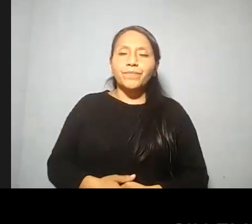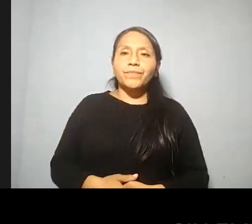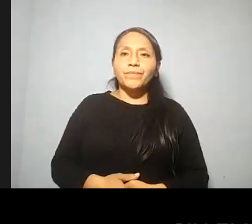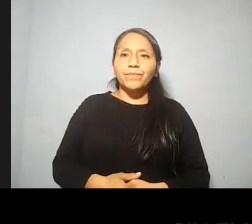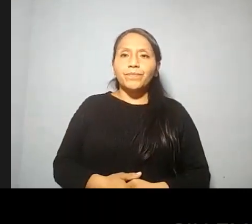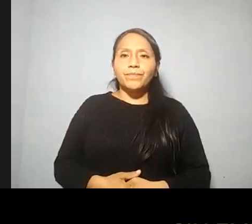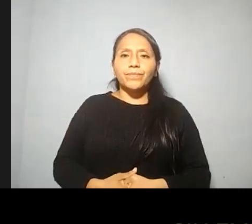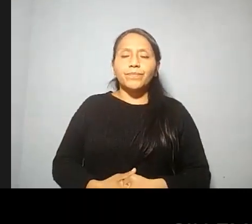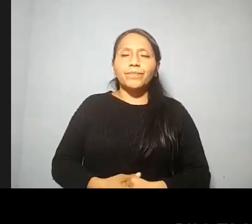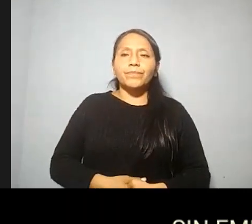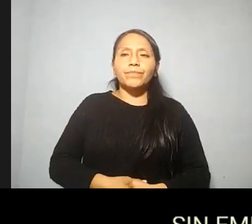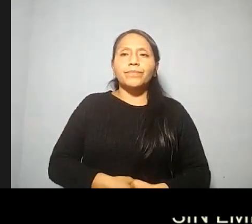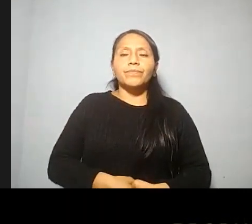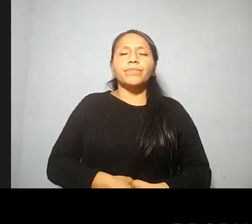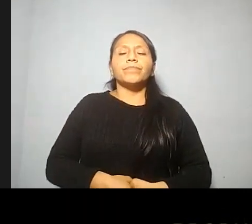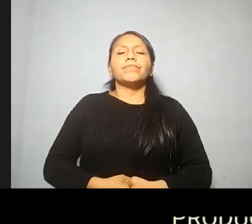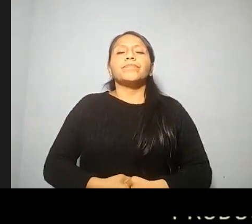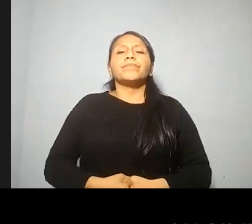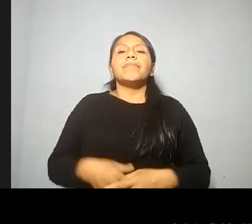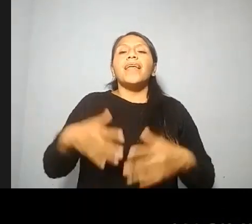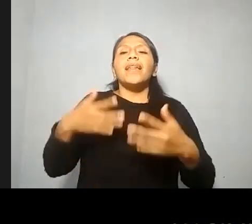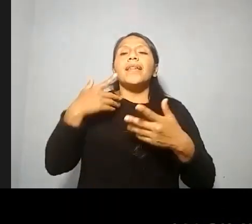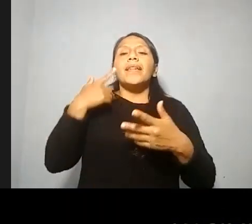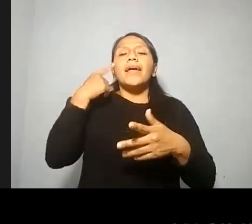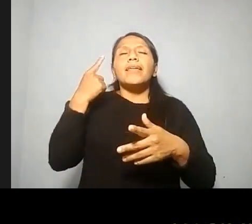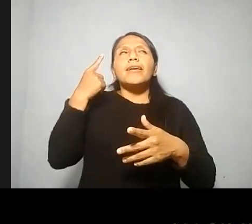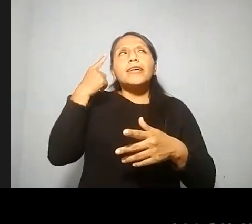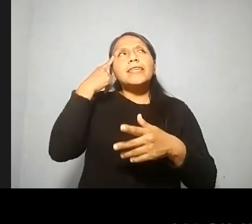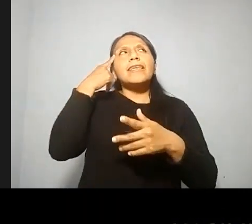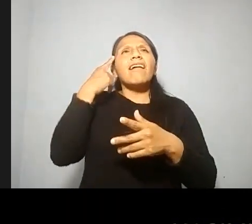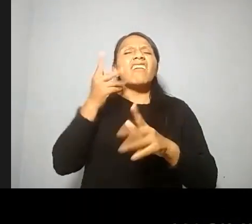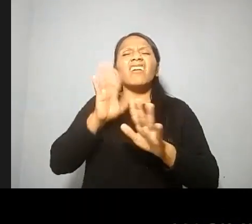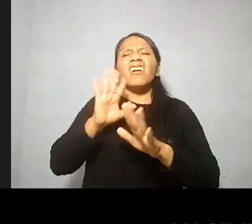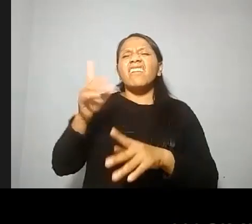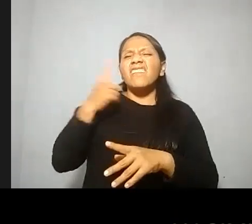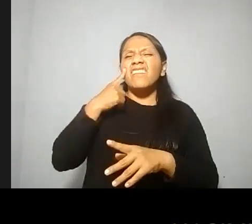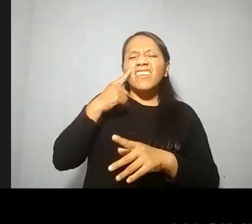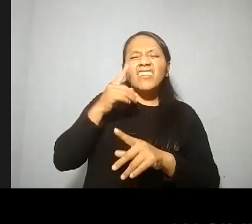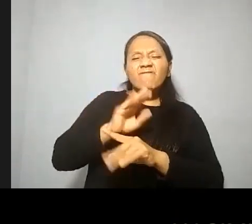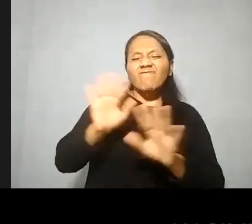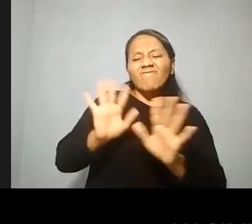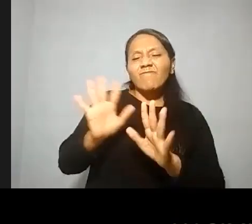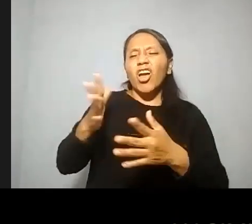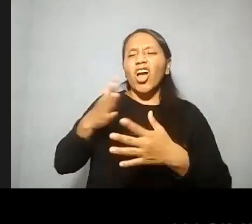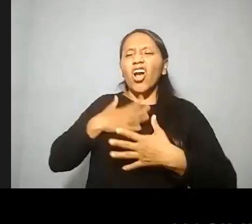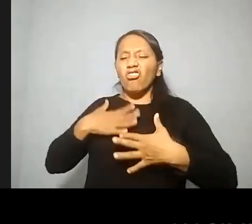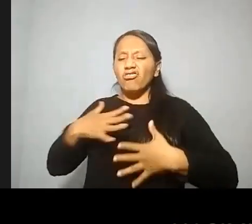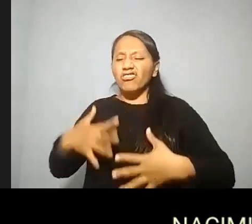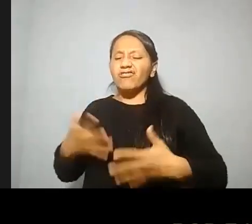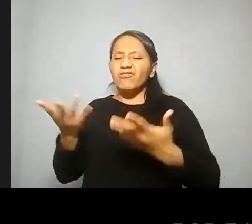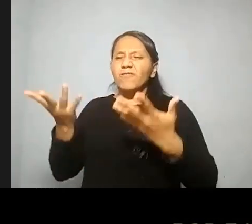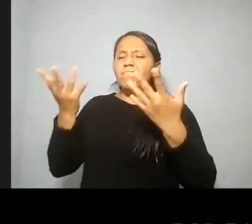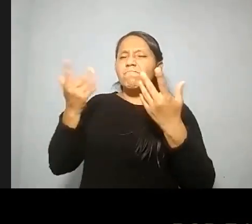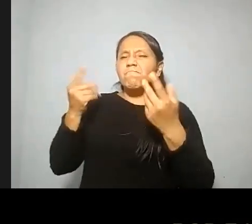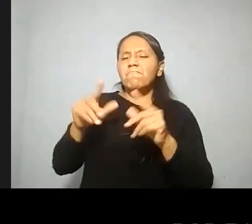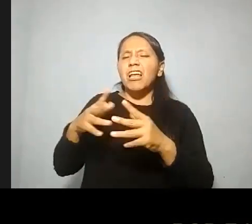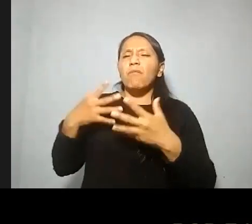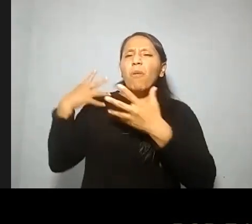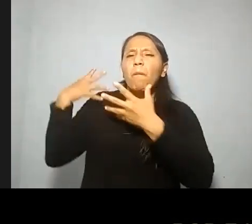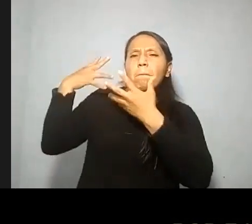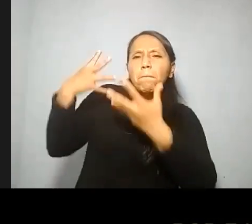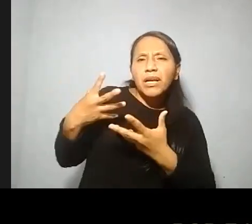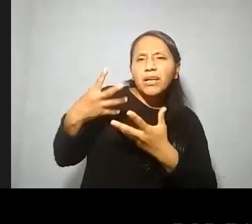La idea de que no merecen la pena vivir, sumada a la creencia de su condición de carga para los padres o para el resto